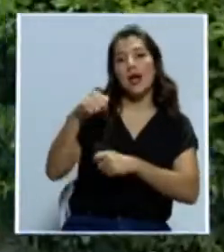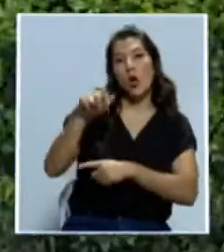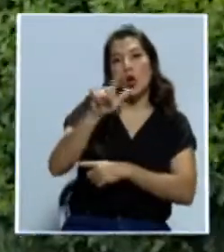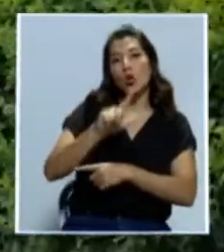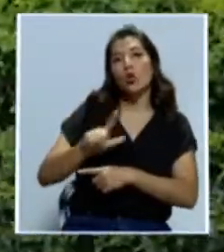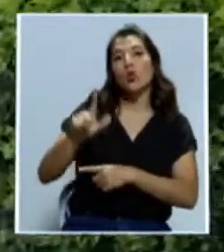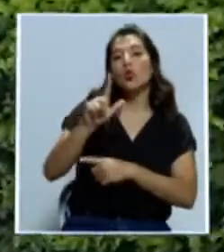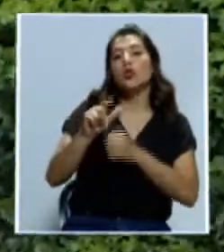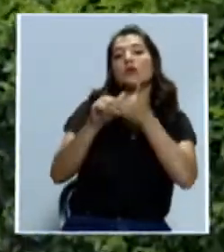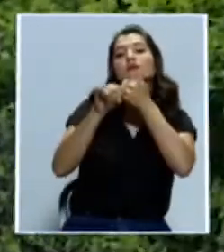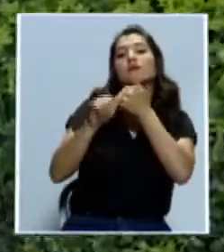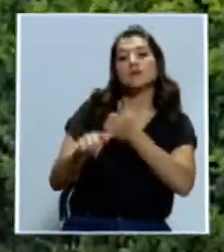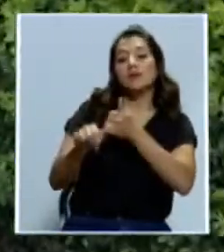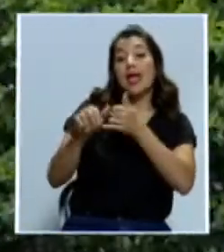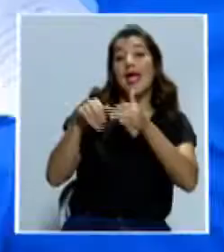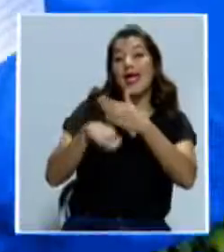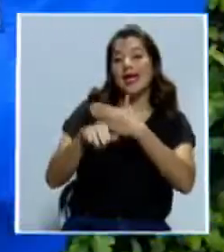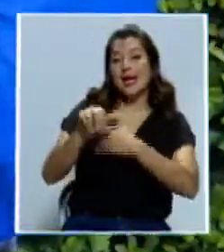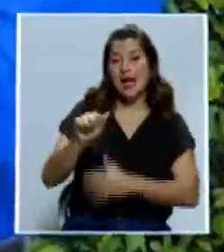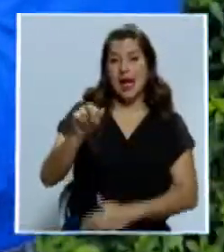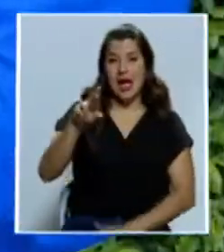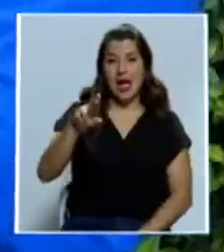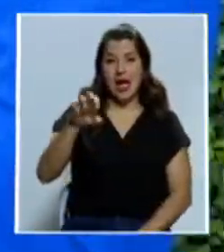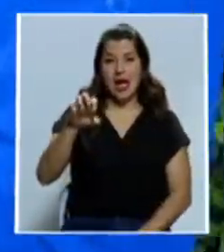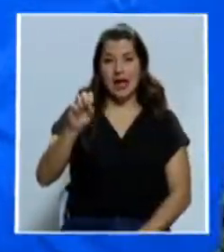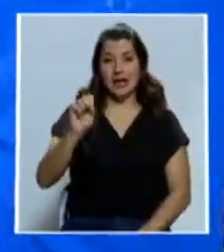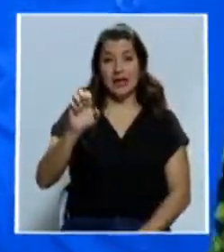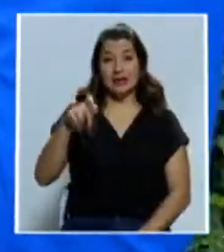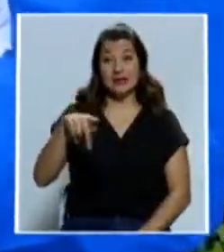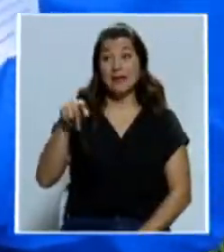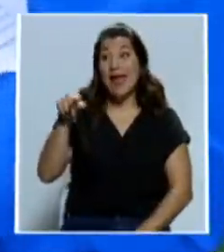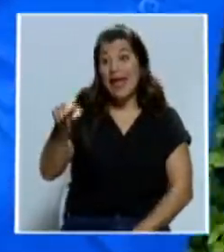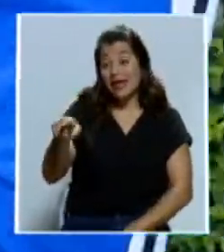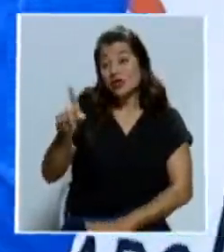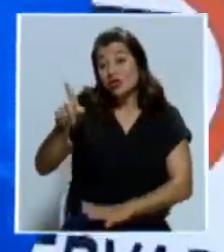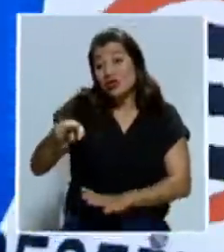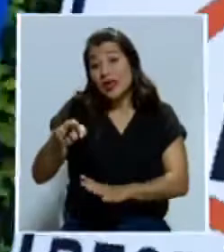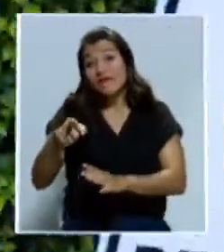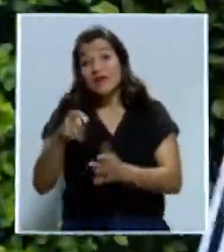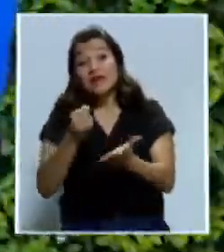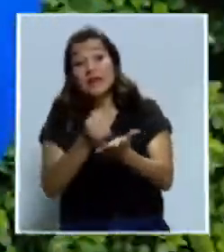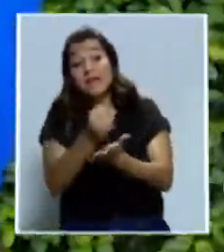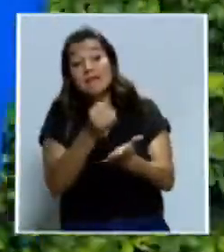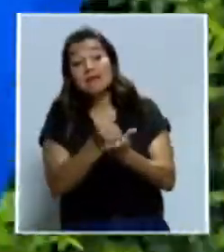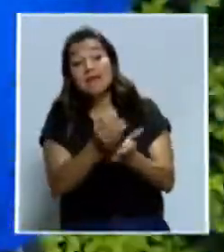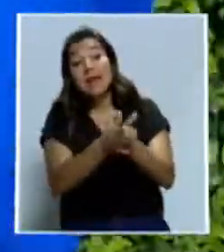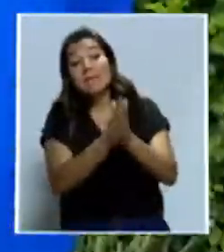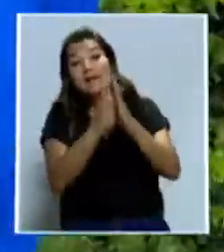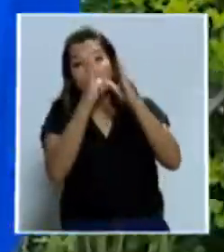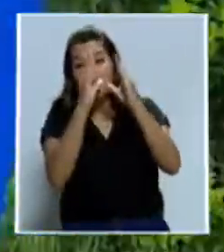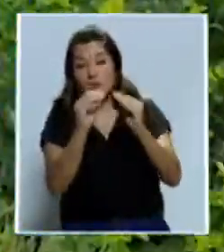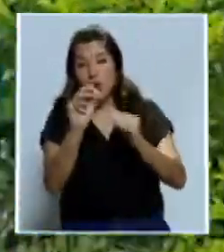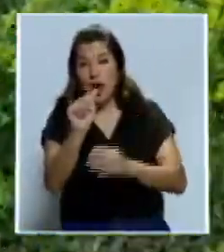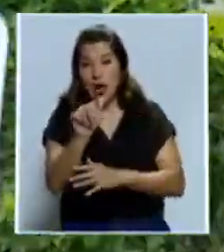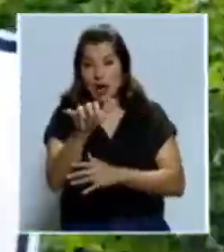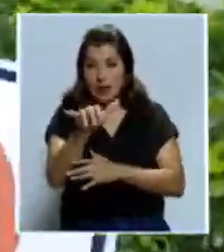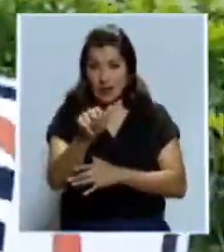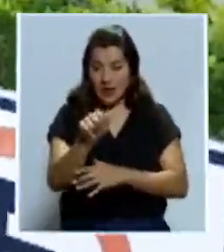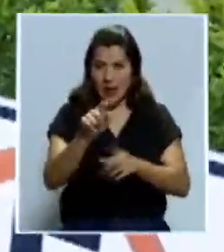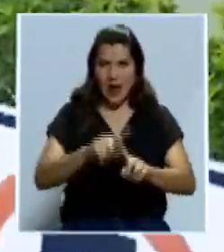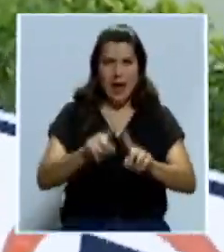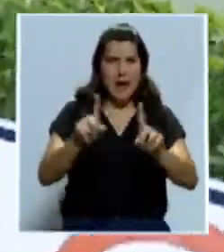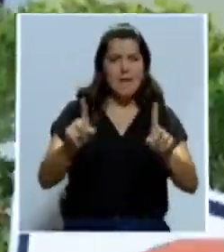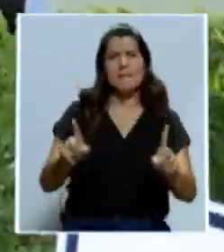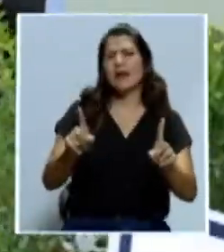denuncia ante el ente regulador, ya que serán ellos quienes deberán exigir cuentas a la AIA, pero solicitan que no se